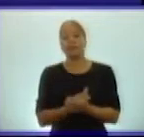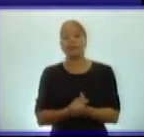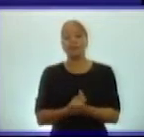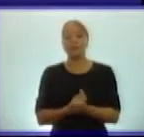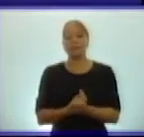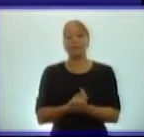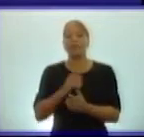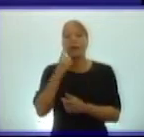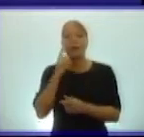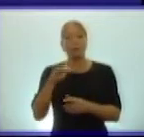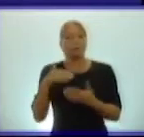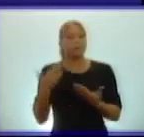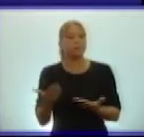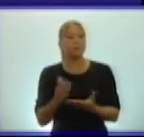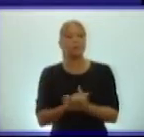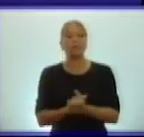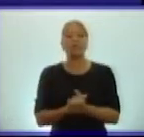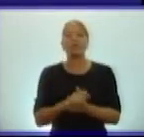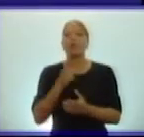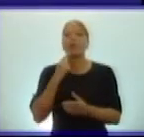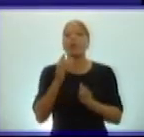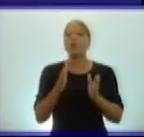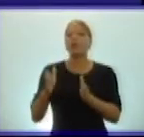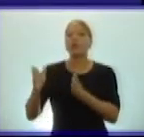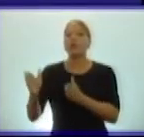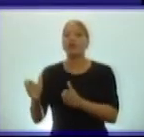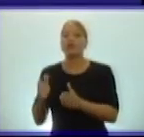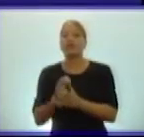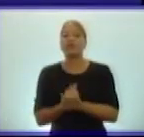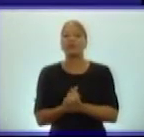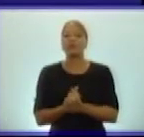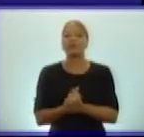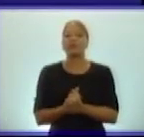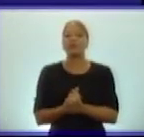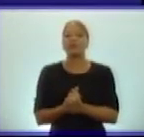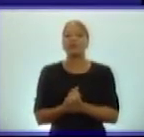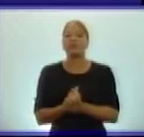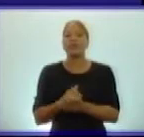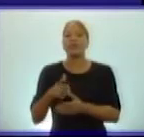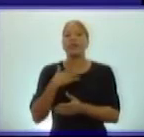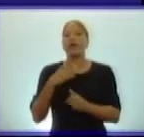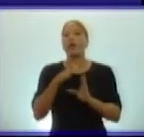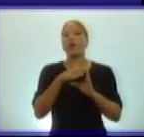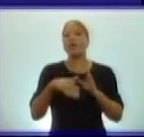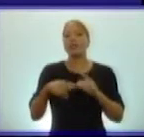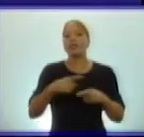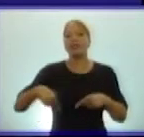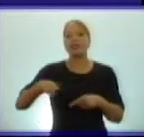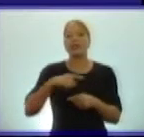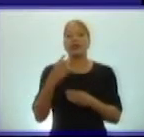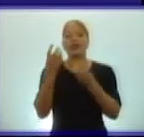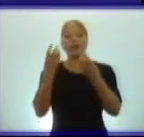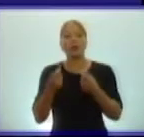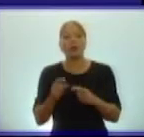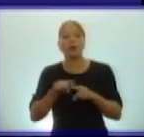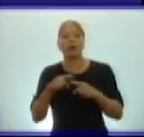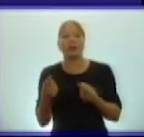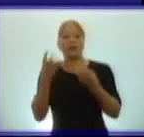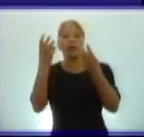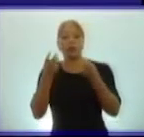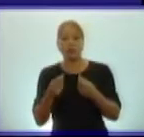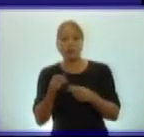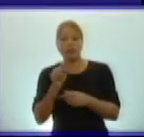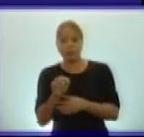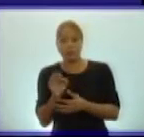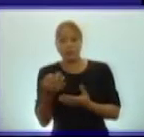a ir viendo también cómo se organizó el feudo en su organización económica y por qué entonces la economía del señorío es,